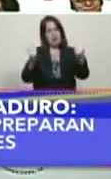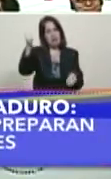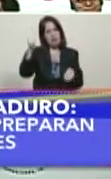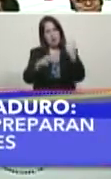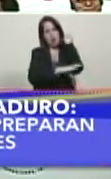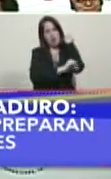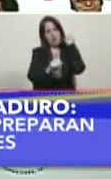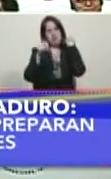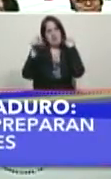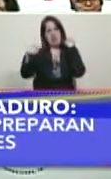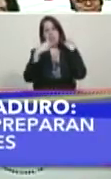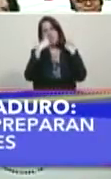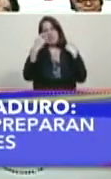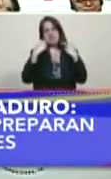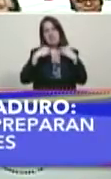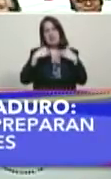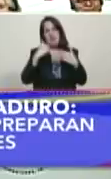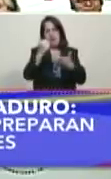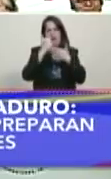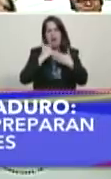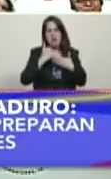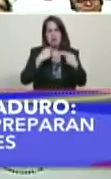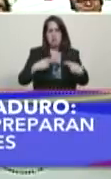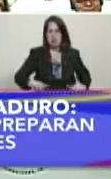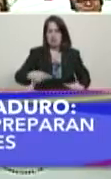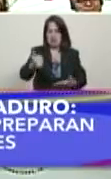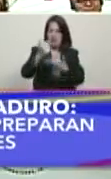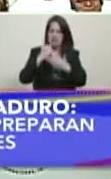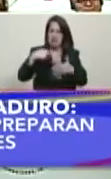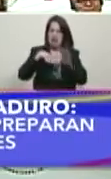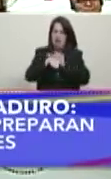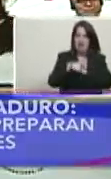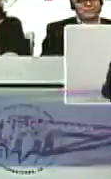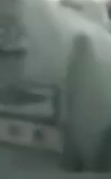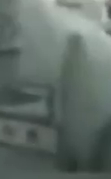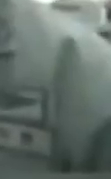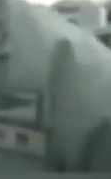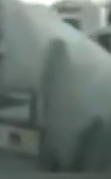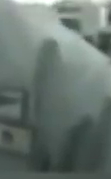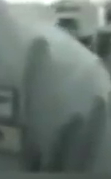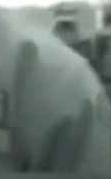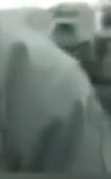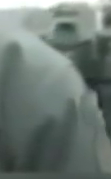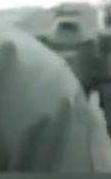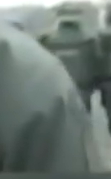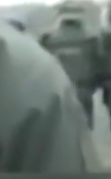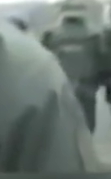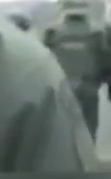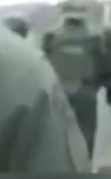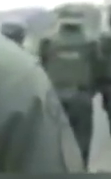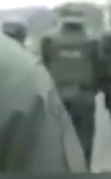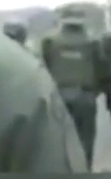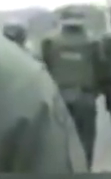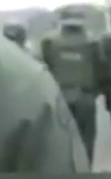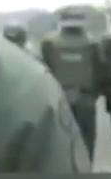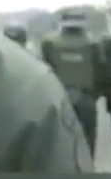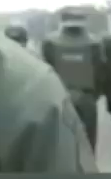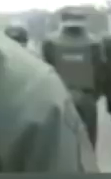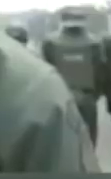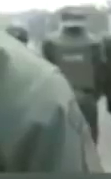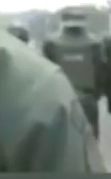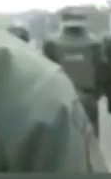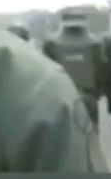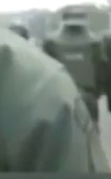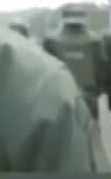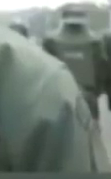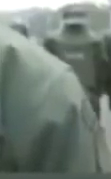con que pretendían ingresar ilegalmente a venezuela adelante encontramos la gandola que